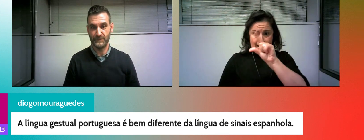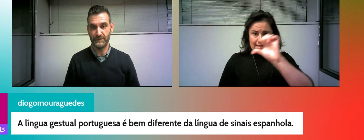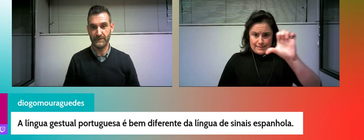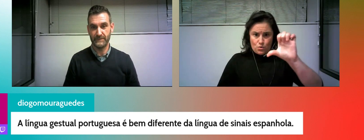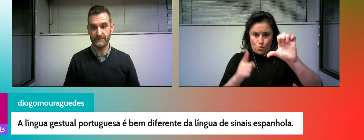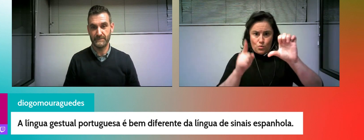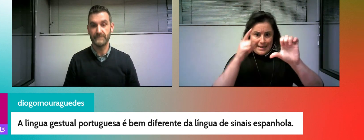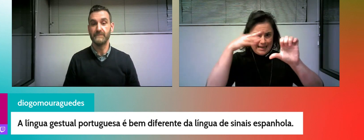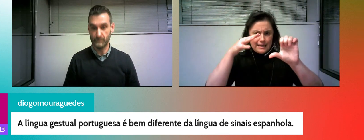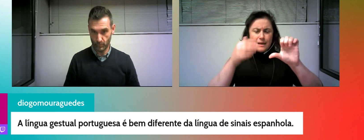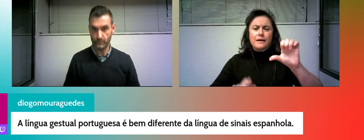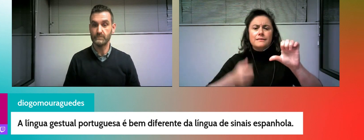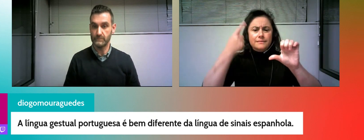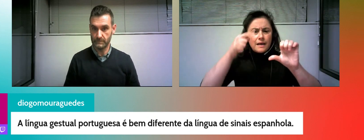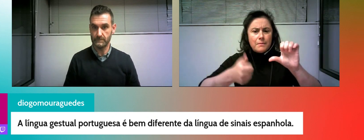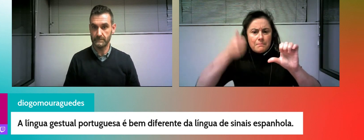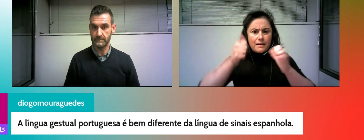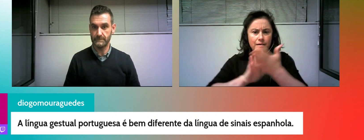Iker?